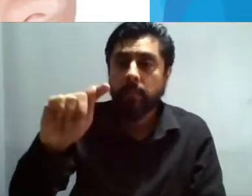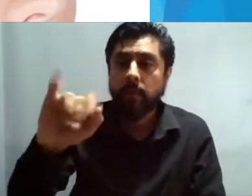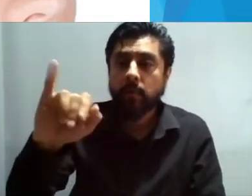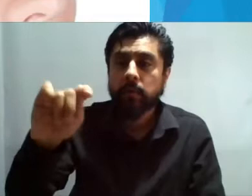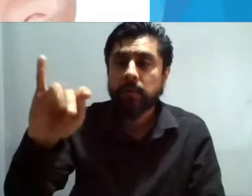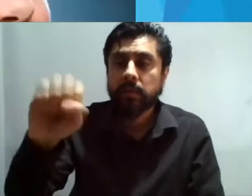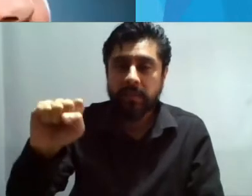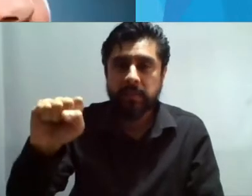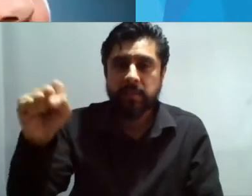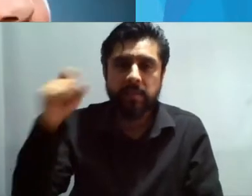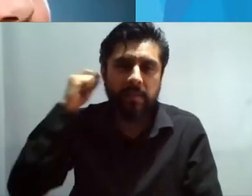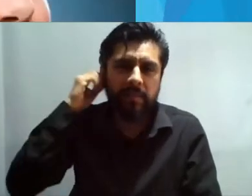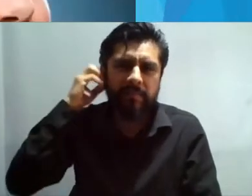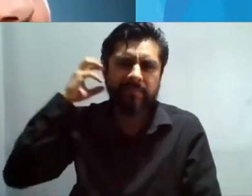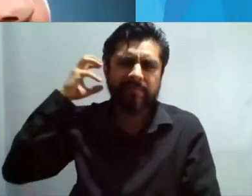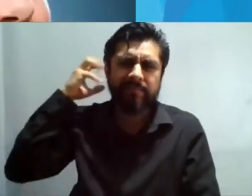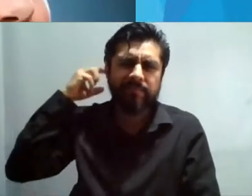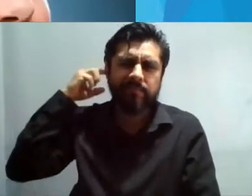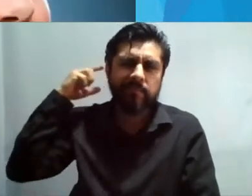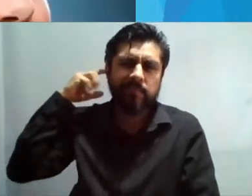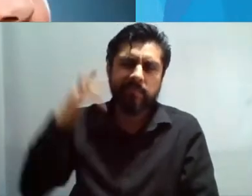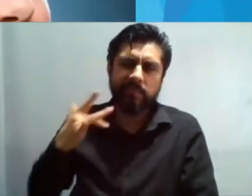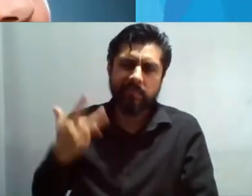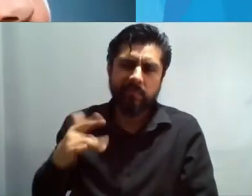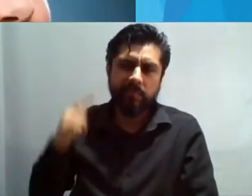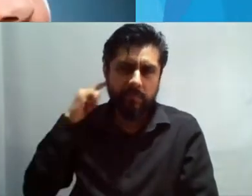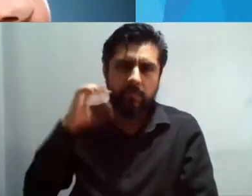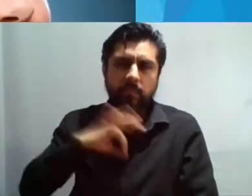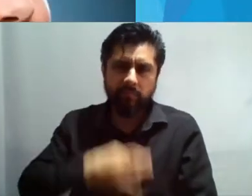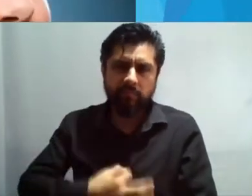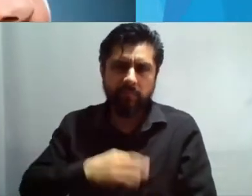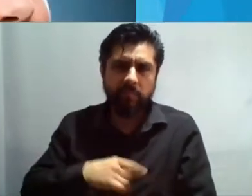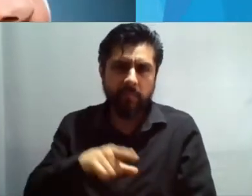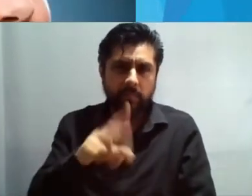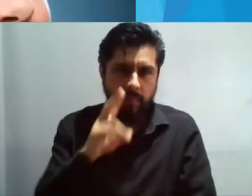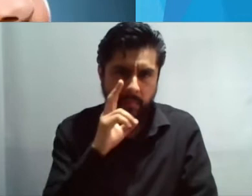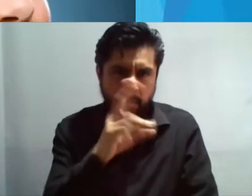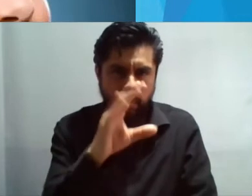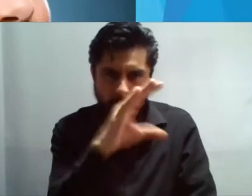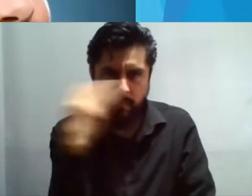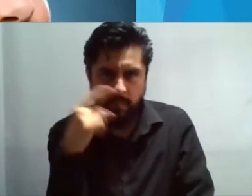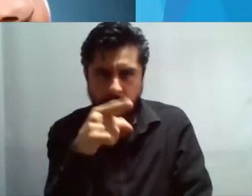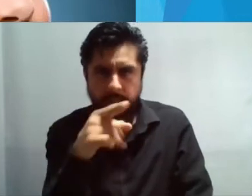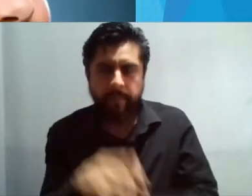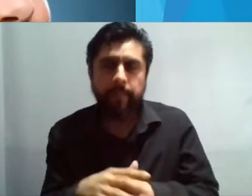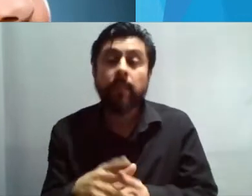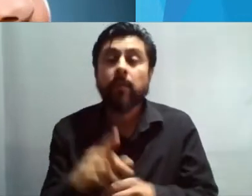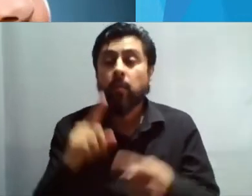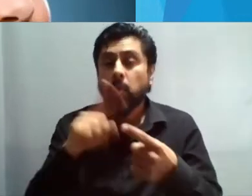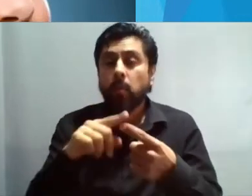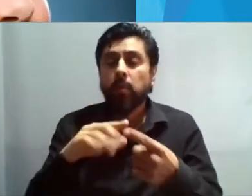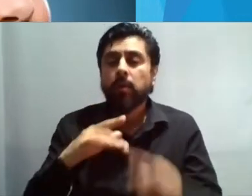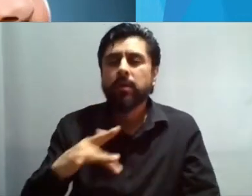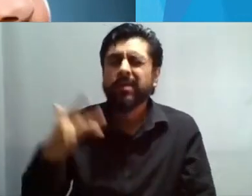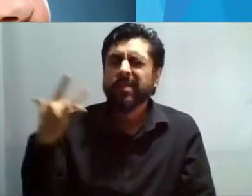la siguiente imagen, por favor. ¿Qué ocurre? De entrada, por supuesto, mucho dolor, porque el